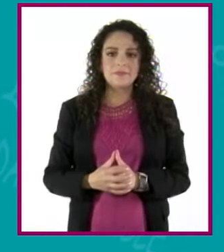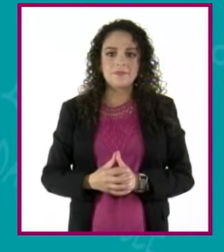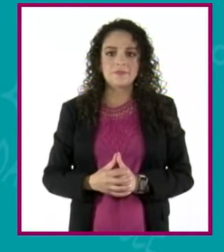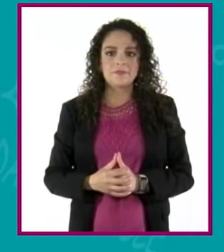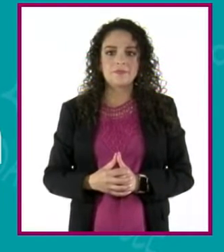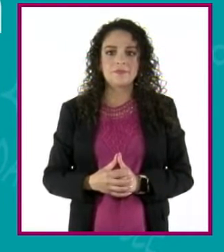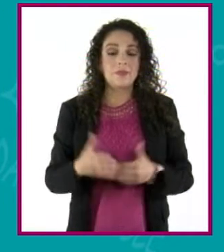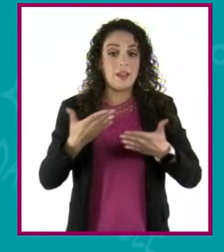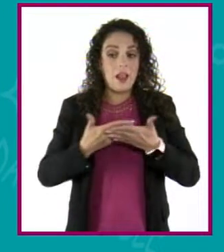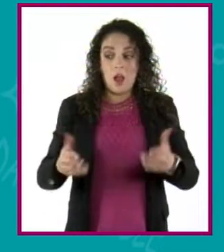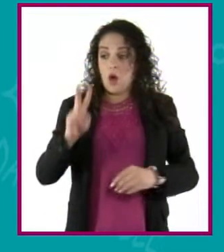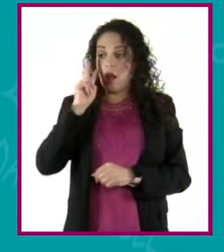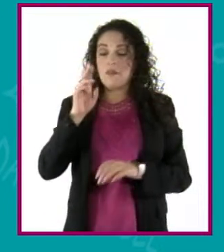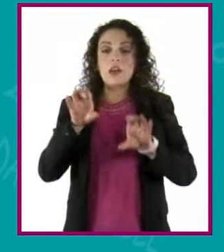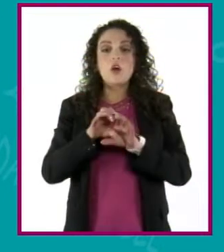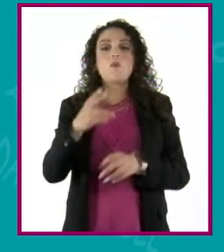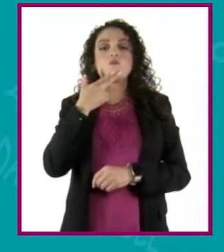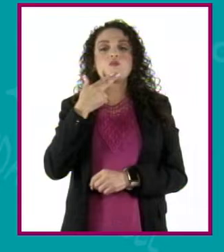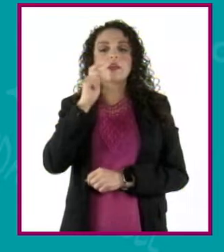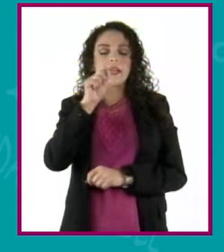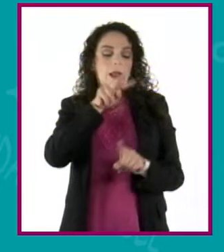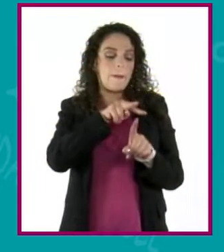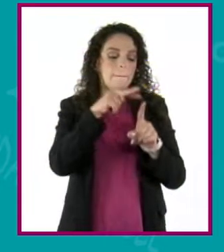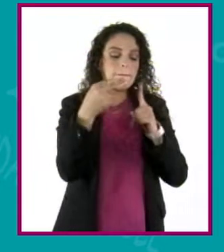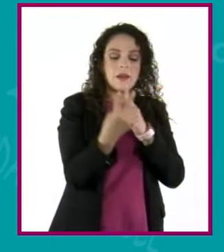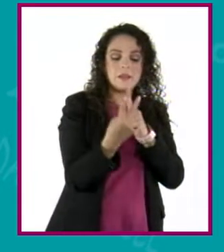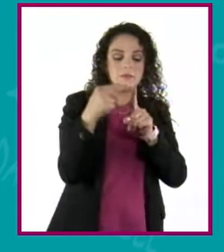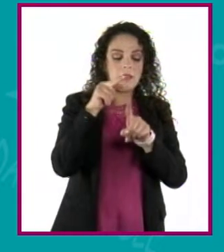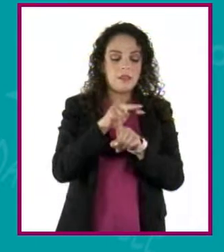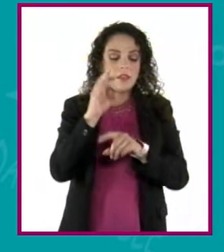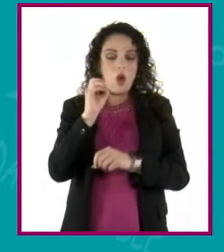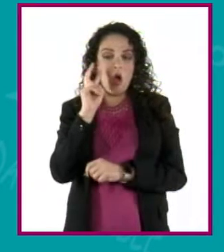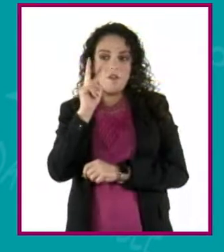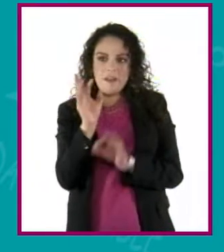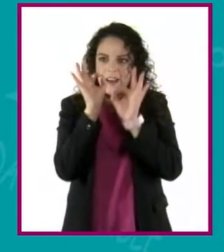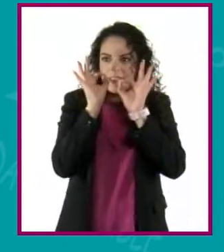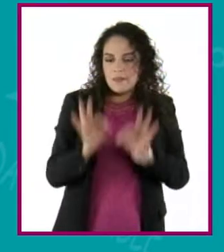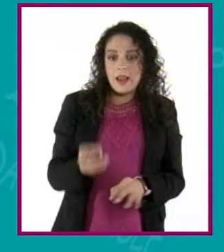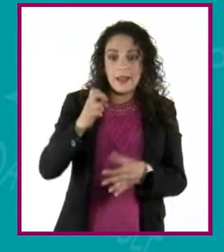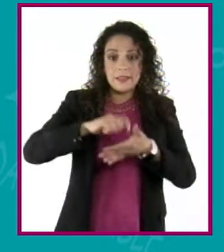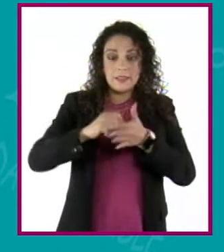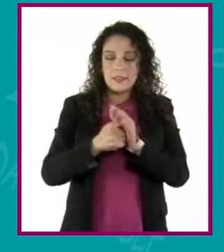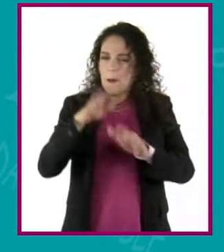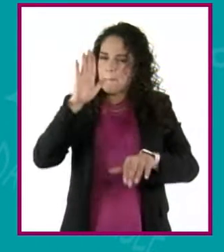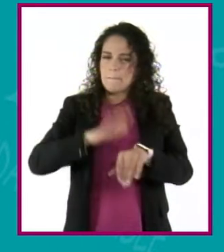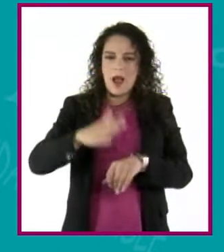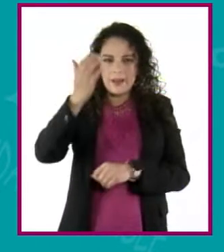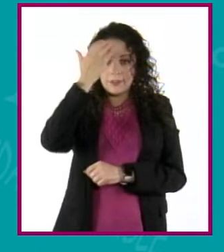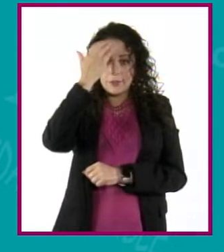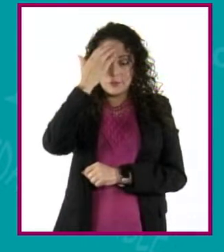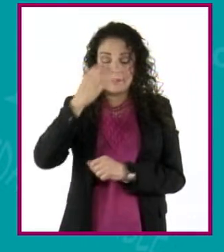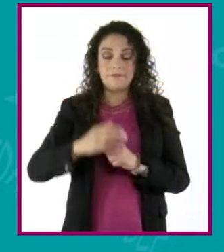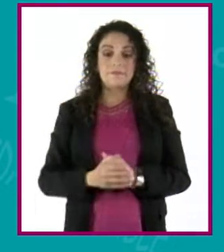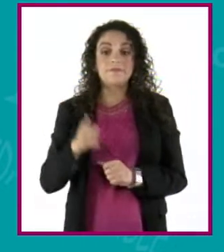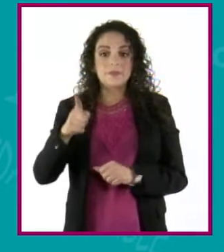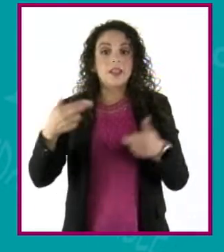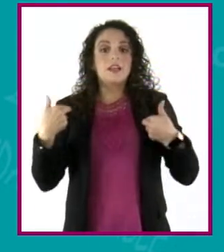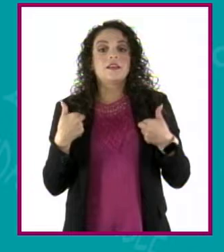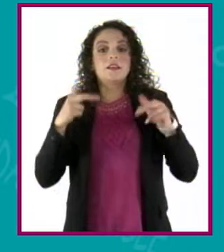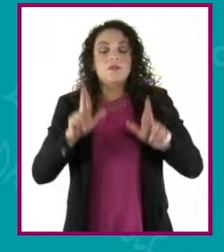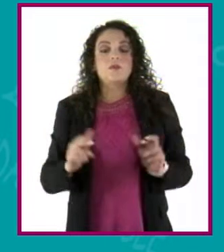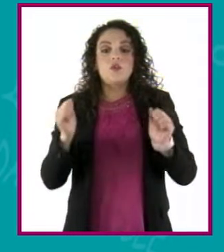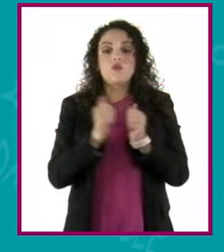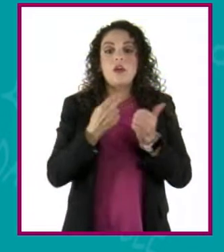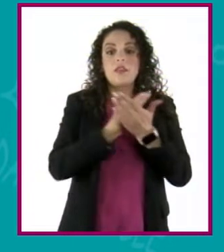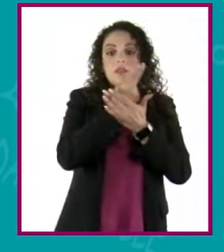Veamos cómo utilizar la perspectiva cónica o de visión real, que es la técnica más conocida. Esta es un sistema de representación gráfico basado